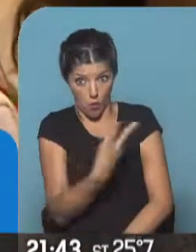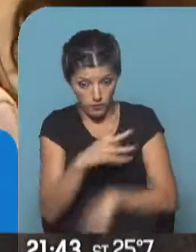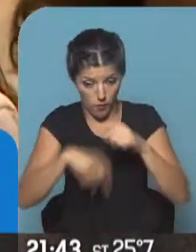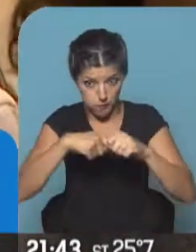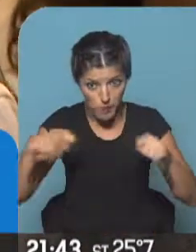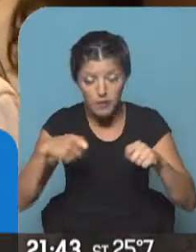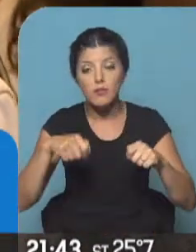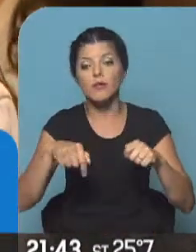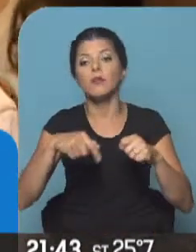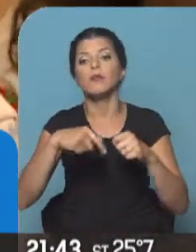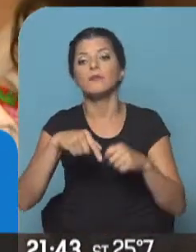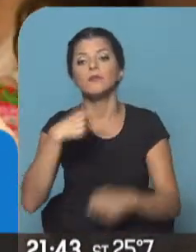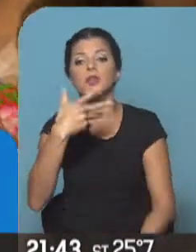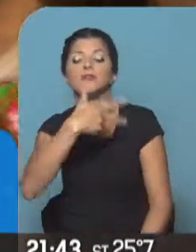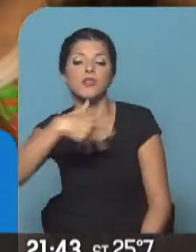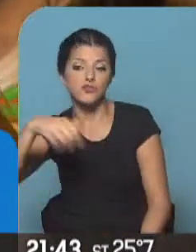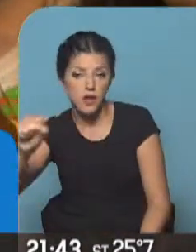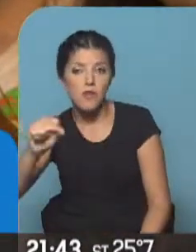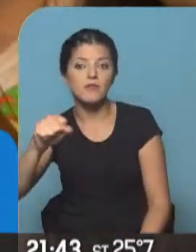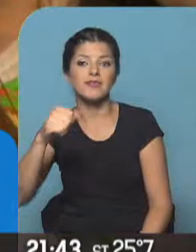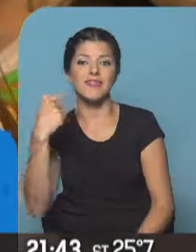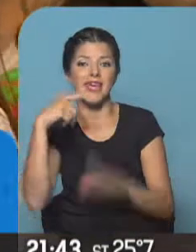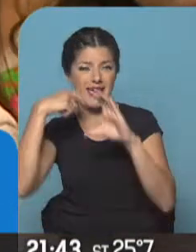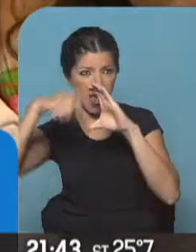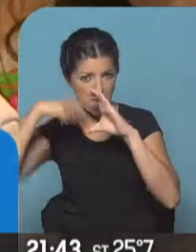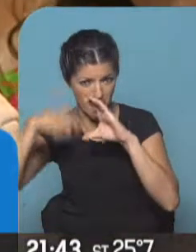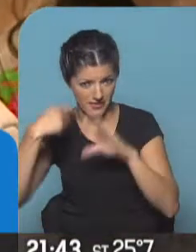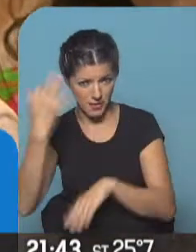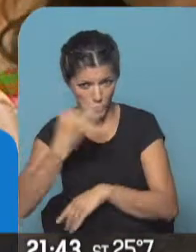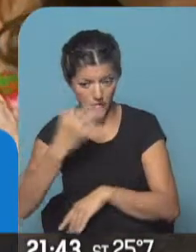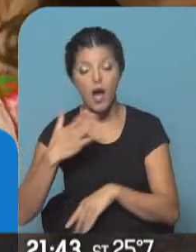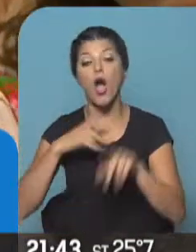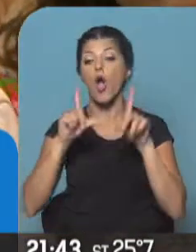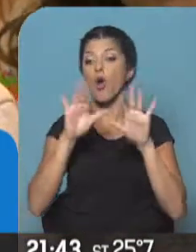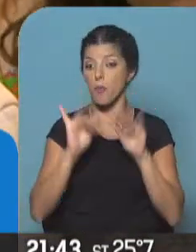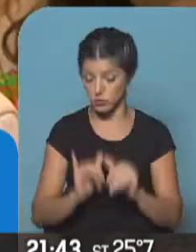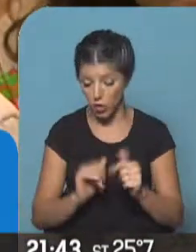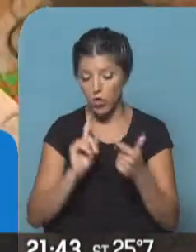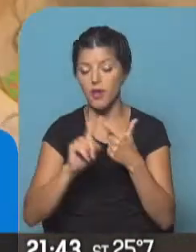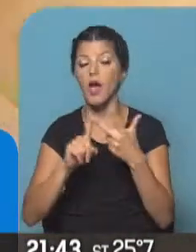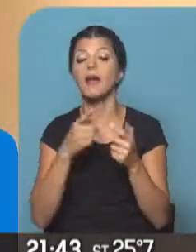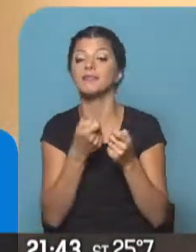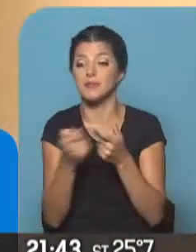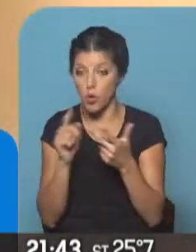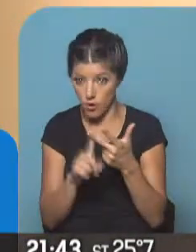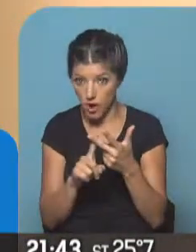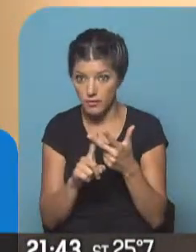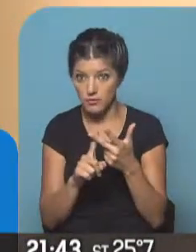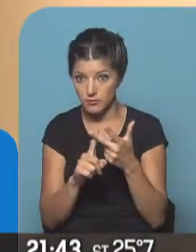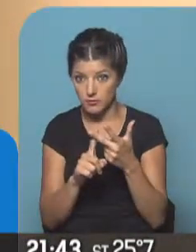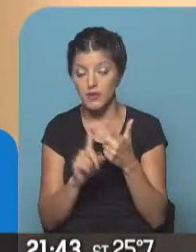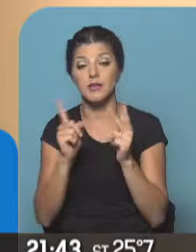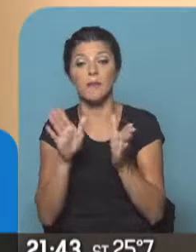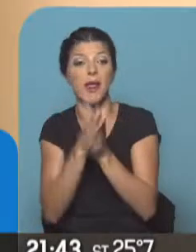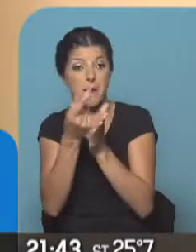bueno, lo que decía, el aparato de las cámaras, llevándose mi computadora, llevándose mi celular y mi billetera.